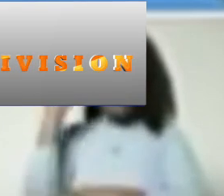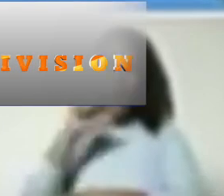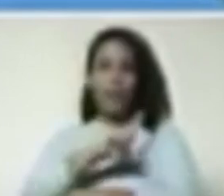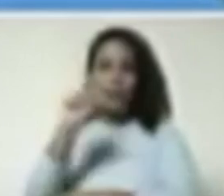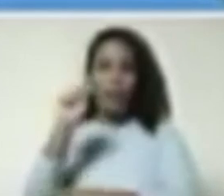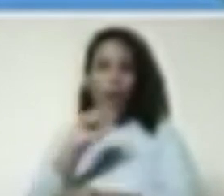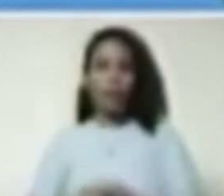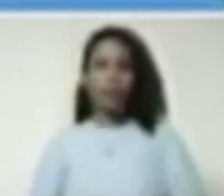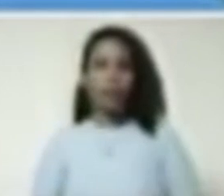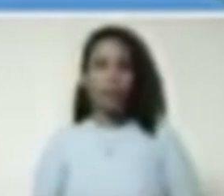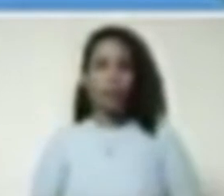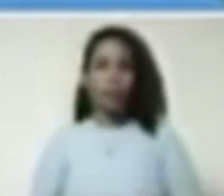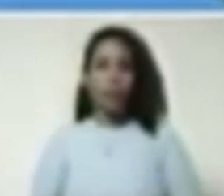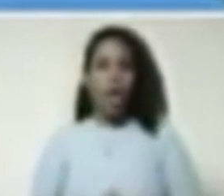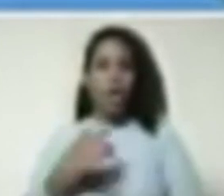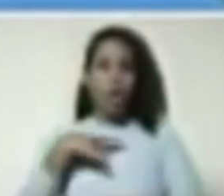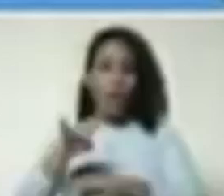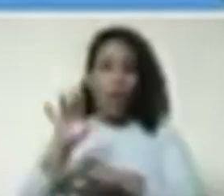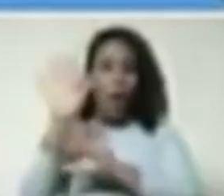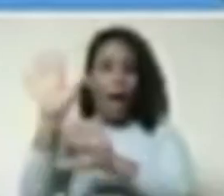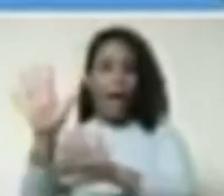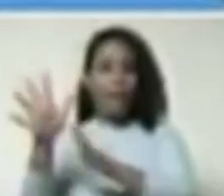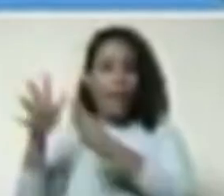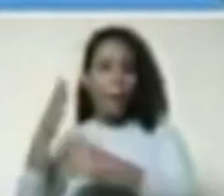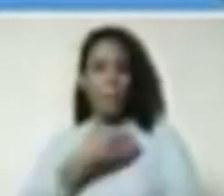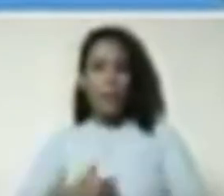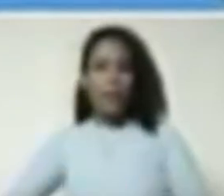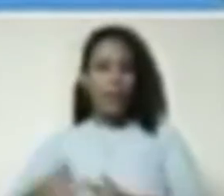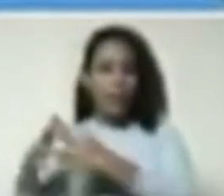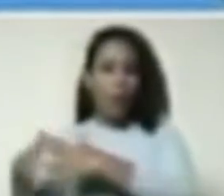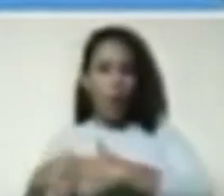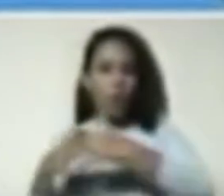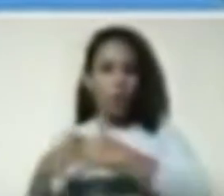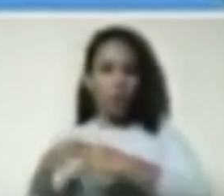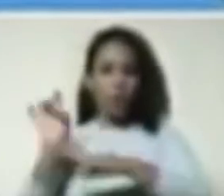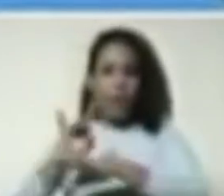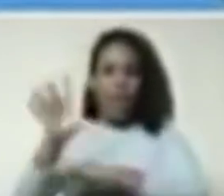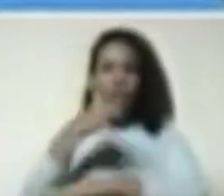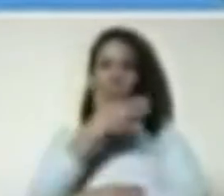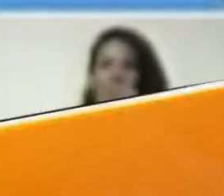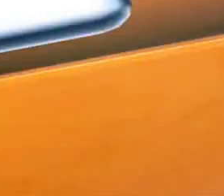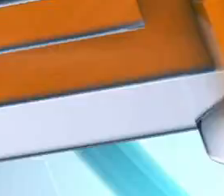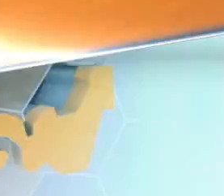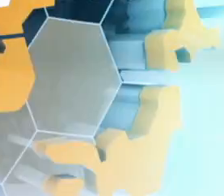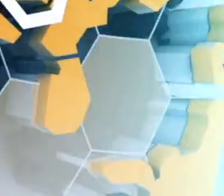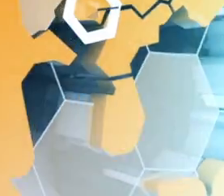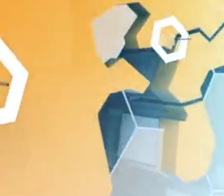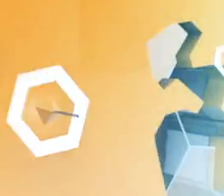Ahí te la dejo, Biden. Ahí te la dejo. Sencilla. ¿Ah?